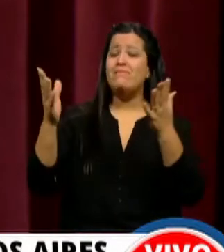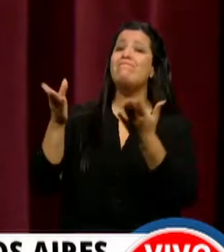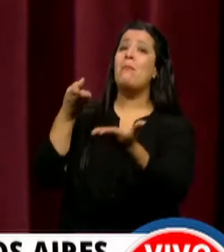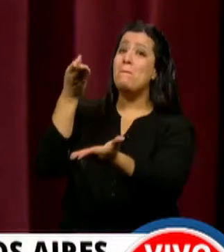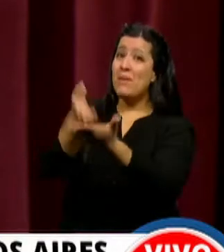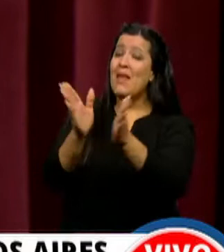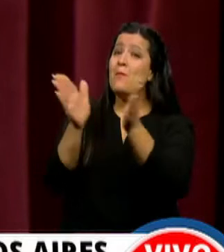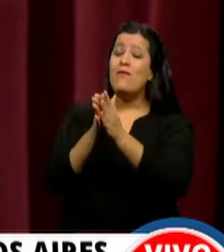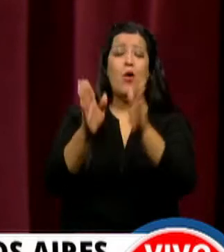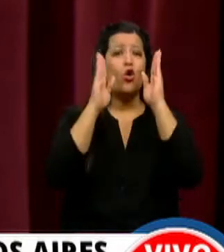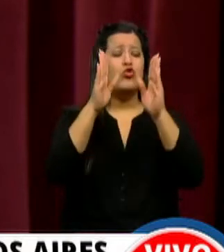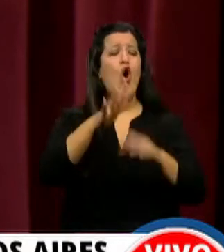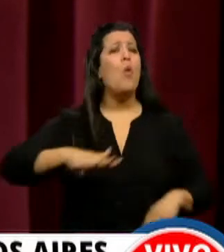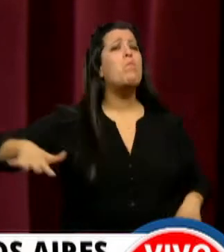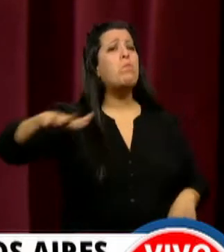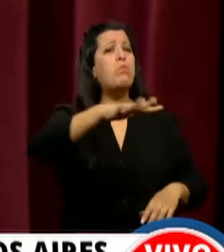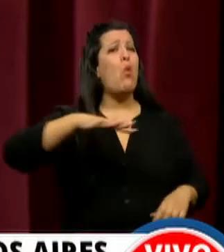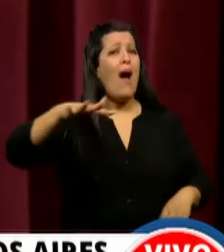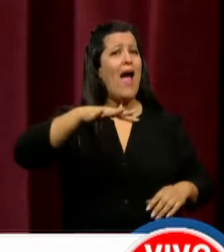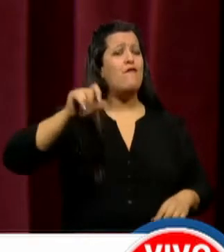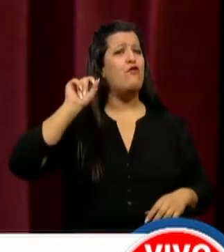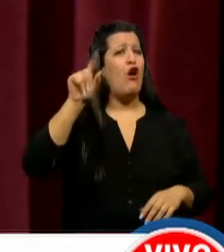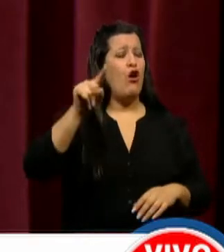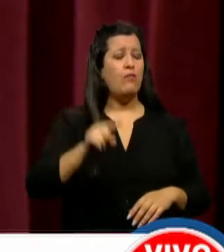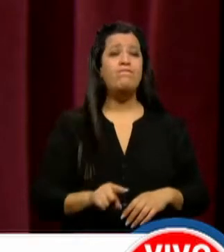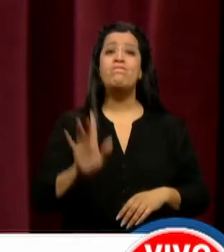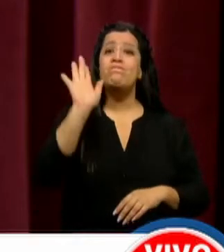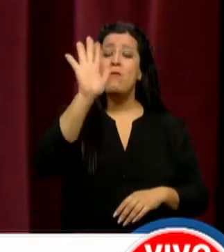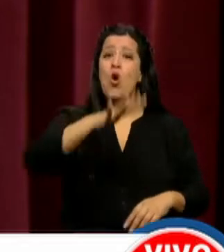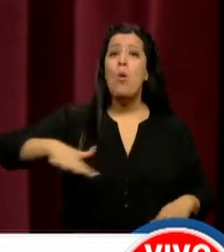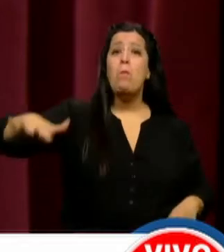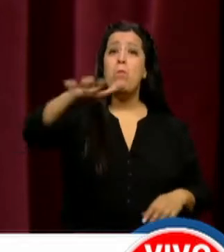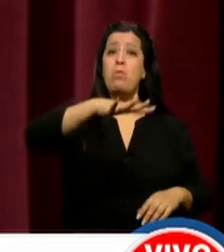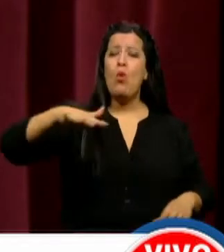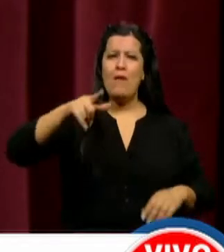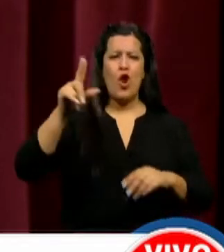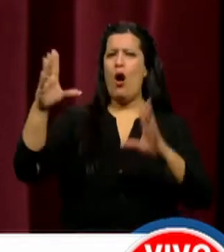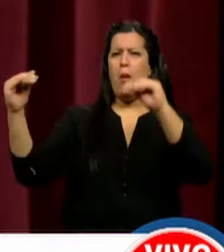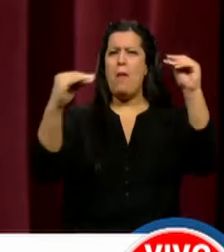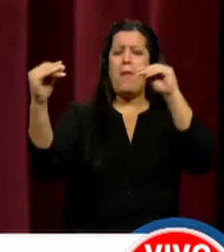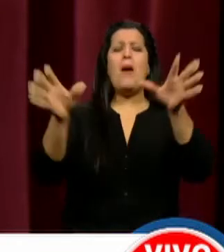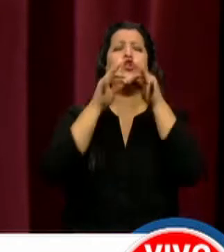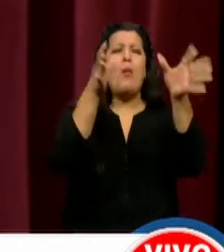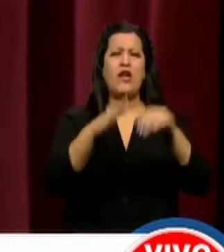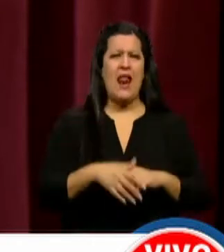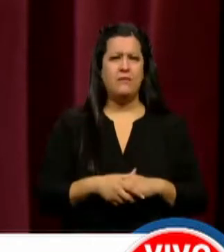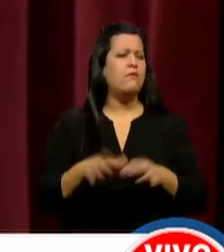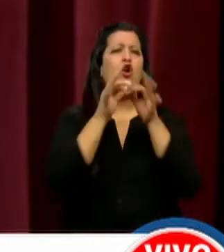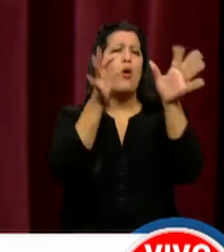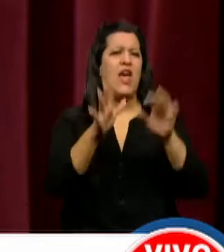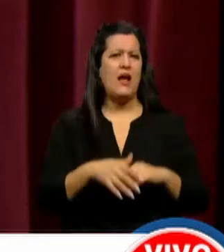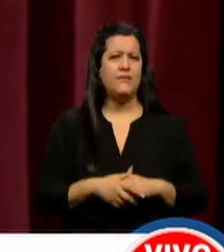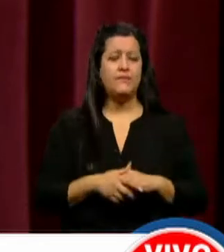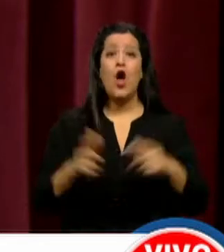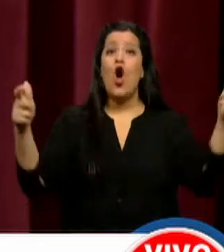pido que se concentre al pueblo, en la cuestión de privilegio planteada. No, escúcheme, de lo señor presidente. Diga lo que quiera. Diga lo que quiera. La